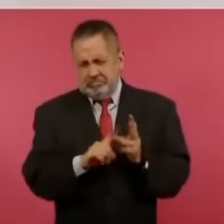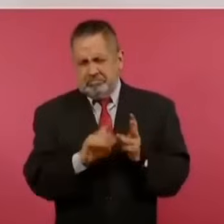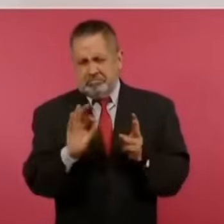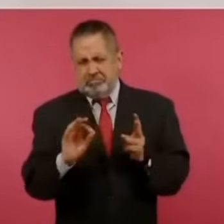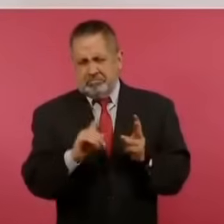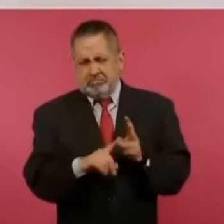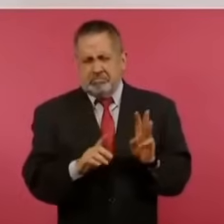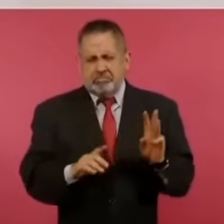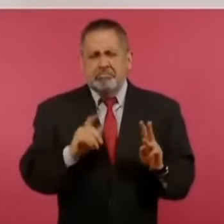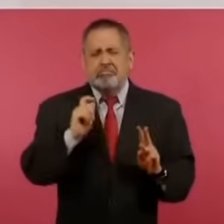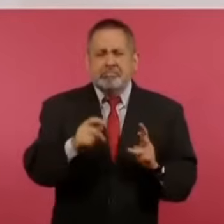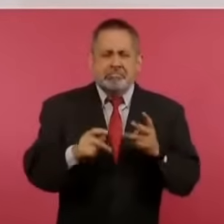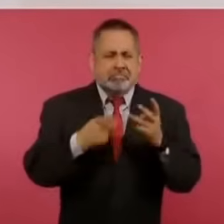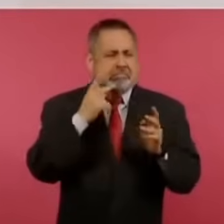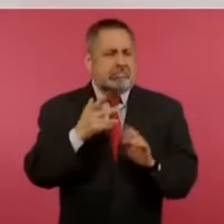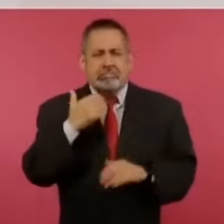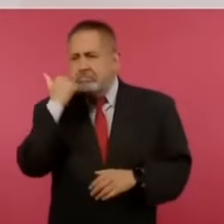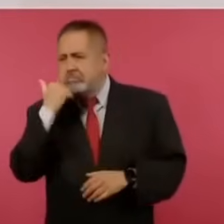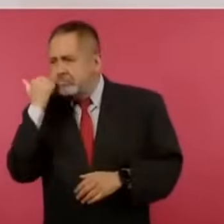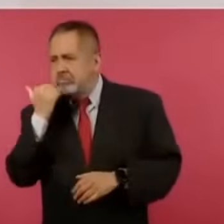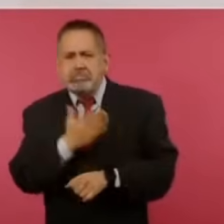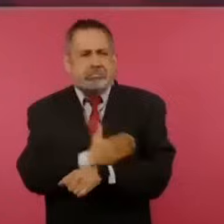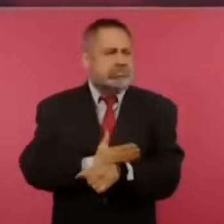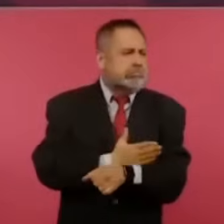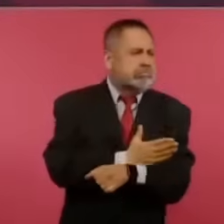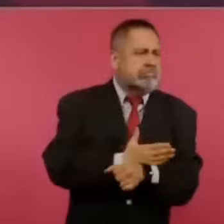Ese lo que es acomodaticio.